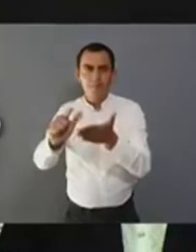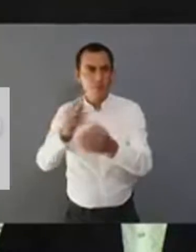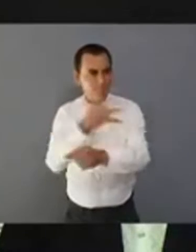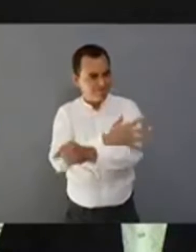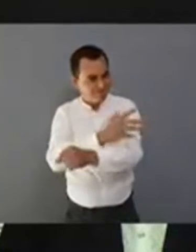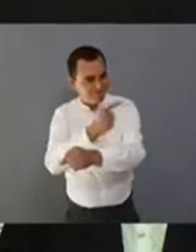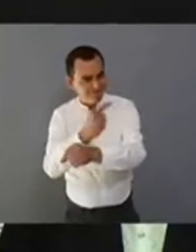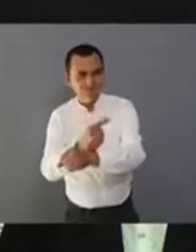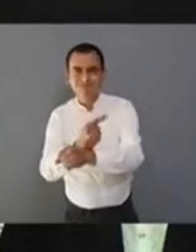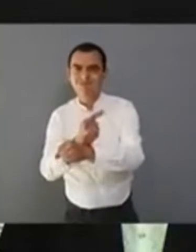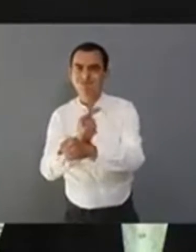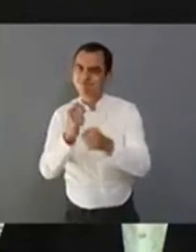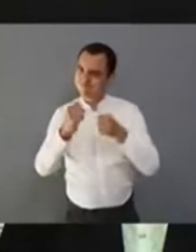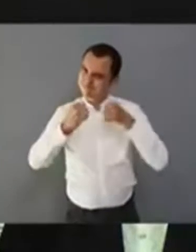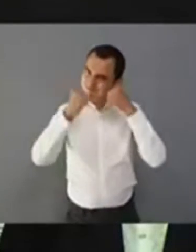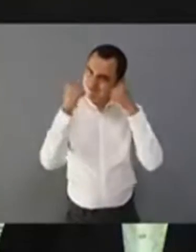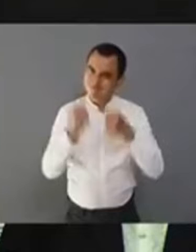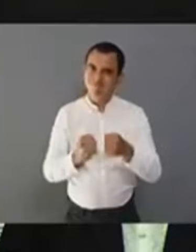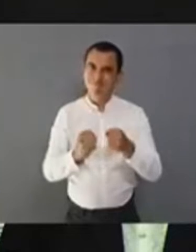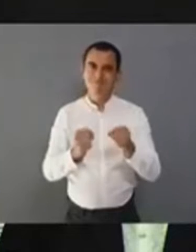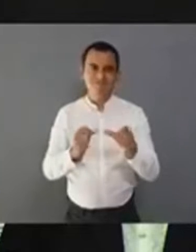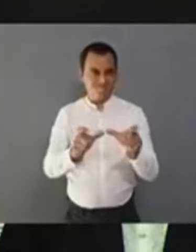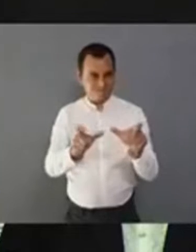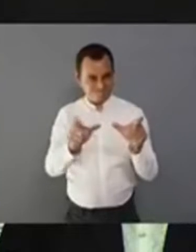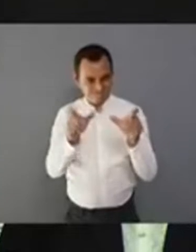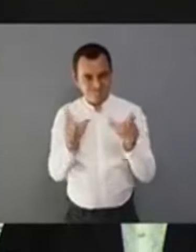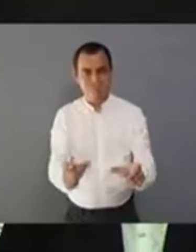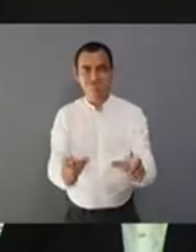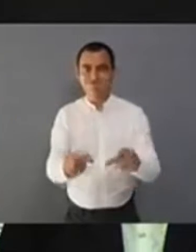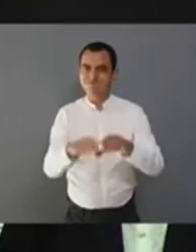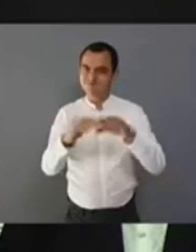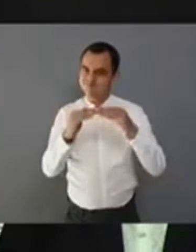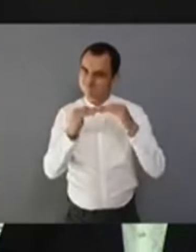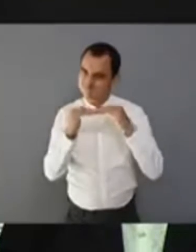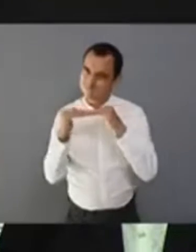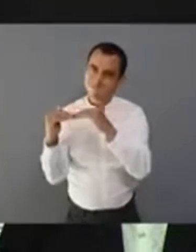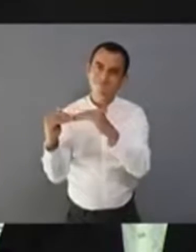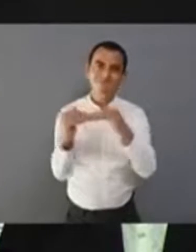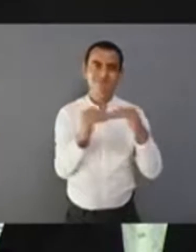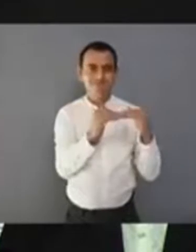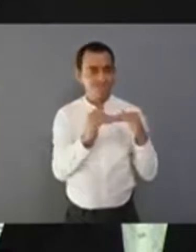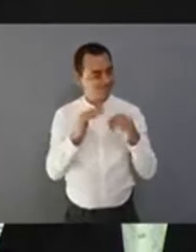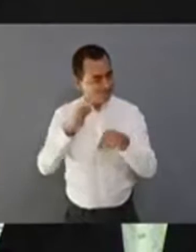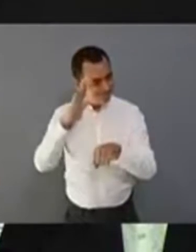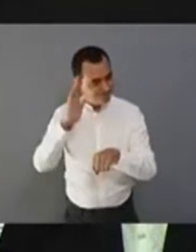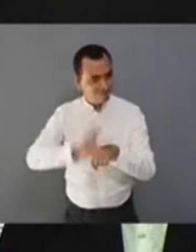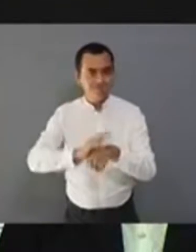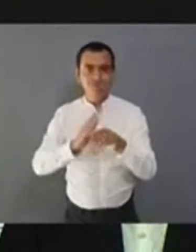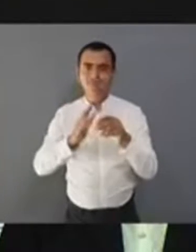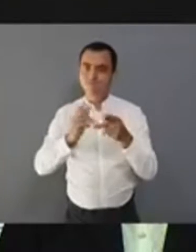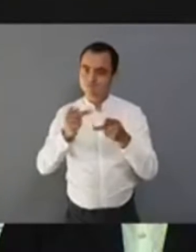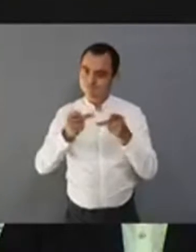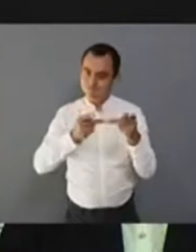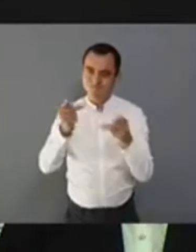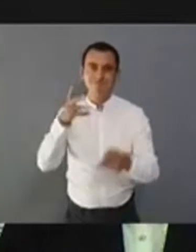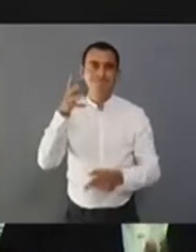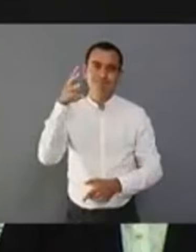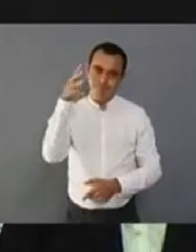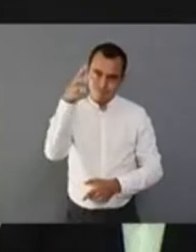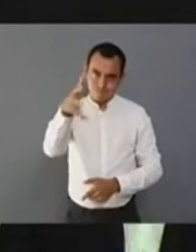más transparente, más seguro y con más igualdad. Y estamos mejor preparados para el futuro.